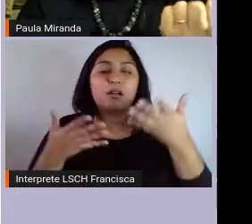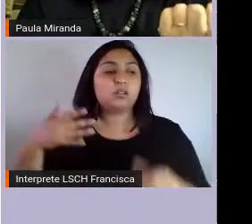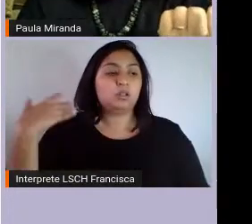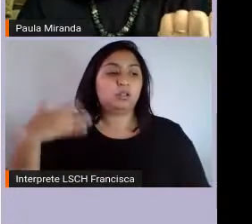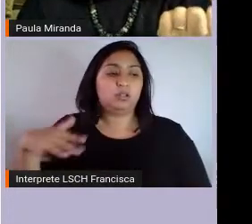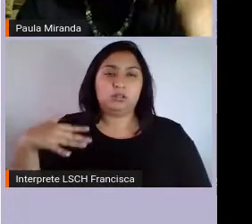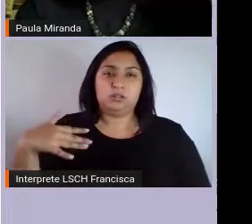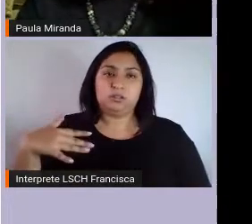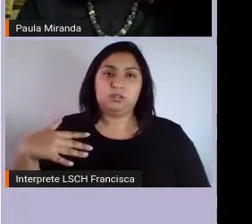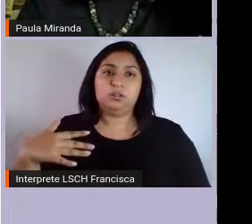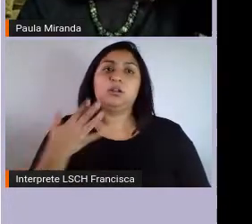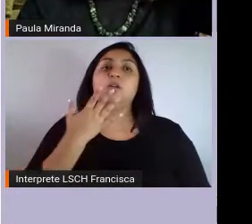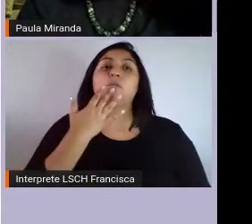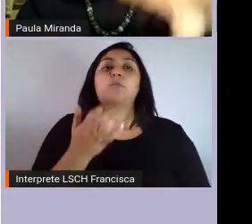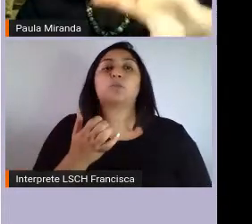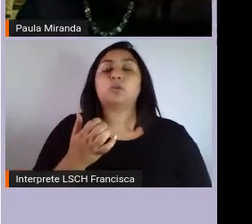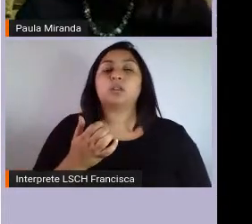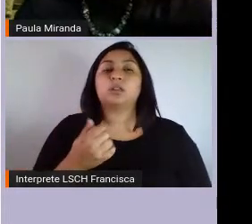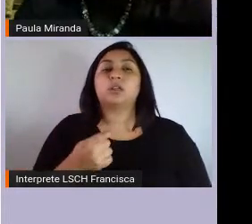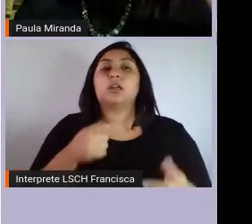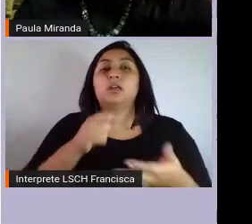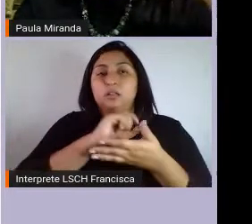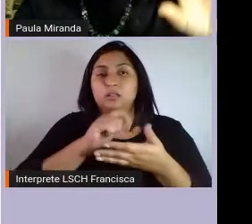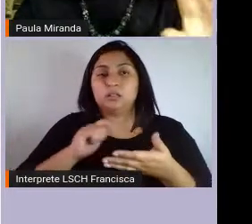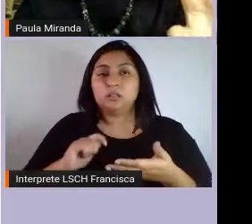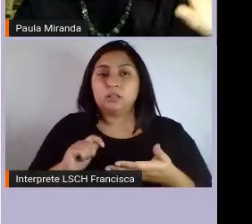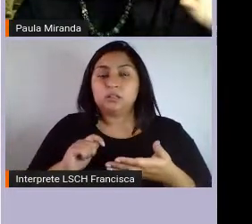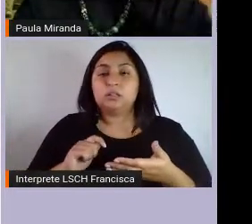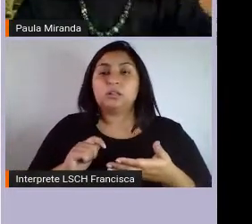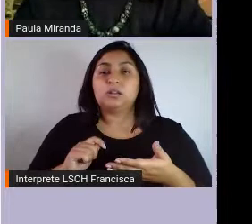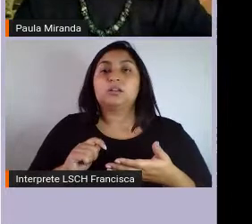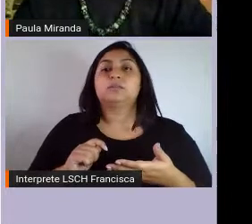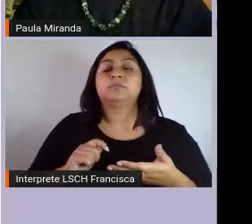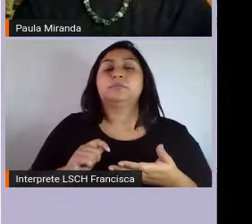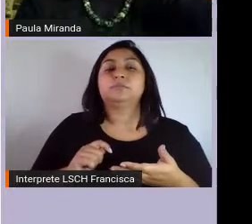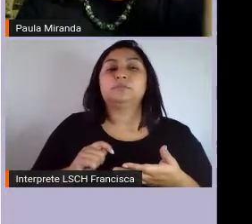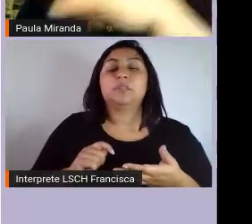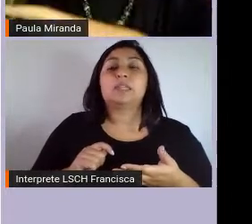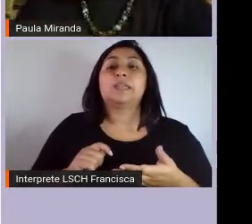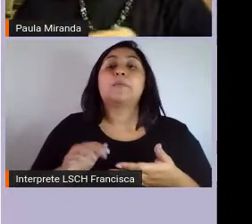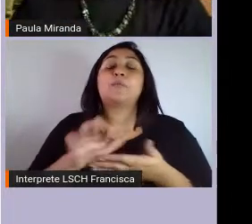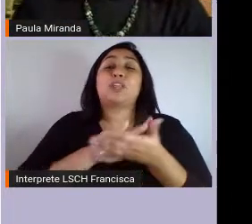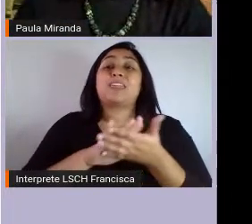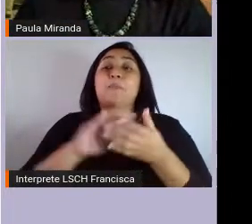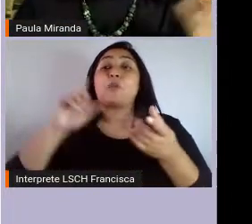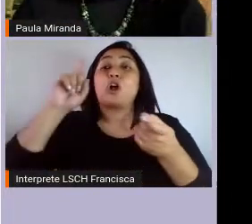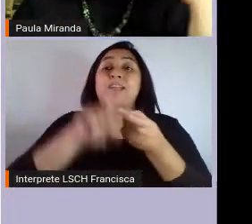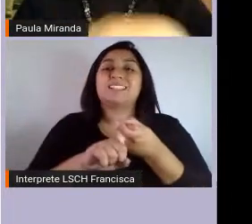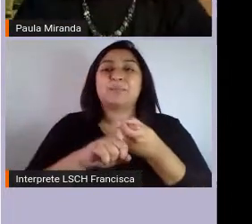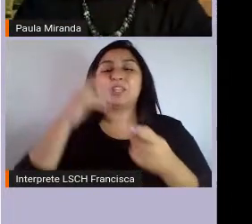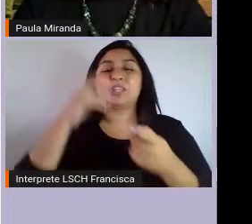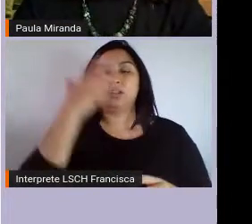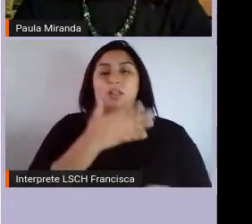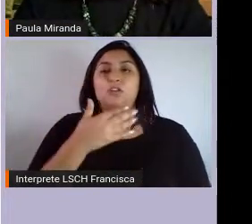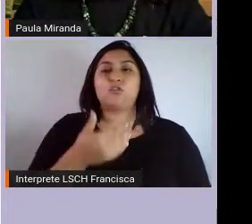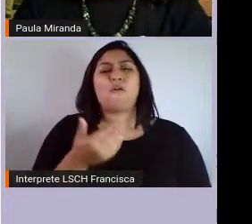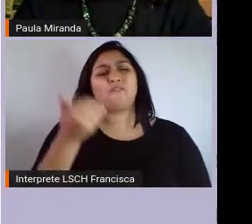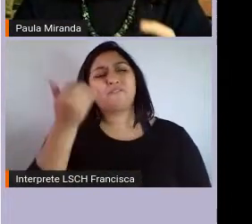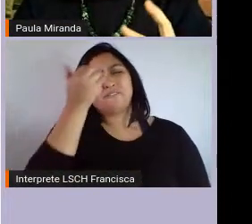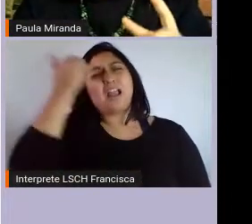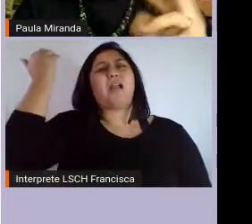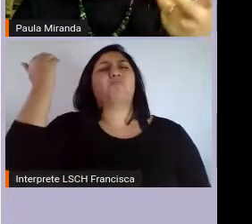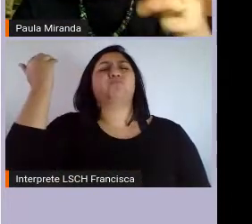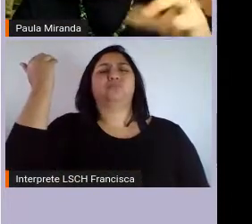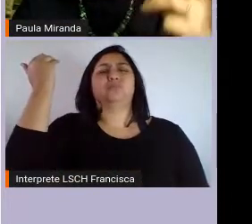compone, en base a una cuarteta de la tradición, que es el Casamiento de Negro, el famoso casamiento, su famosa canción Casamiento de